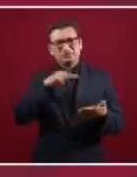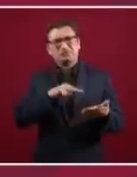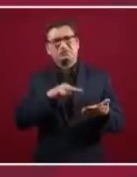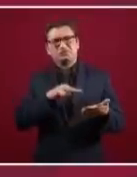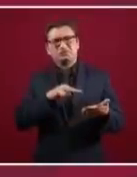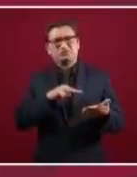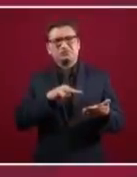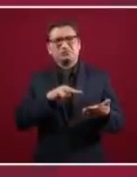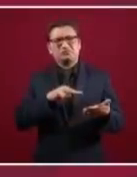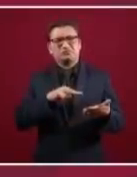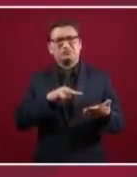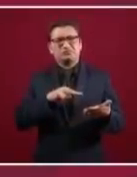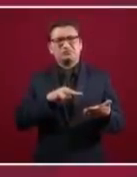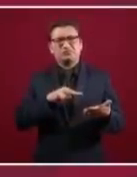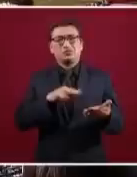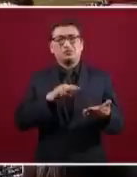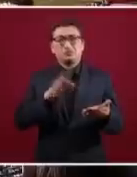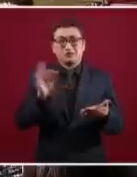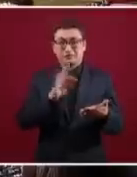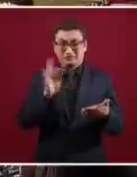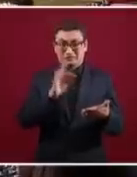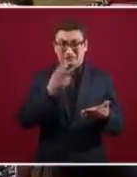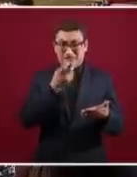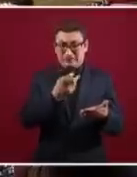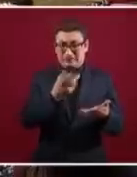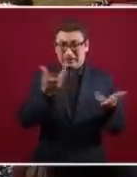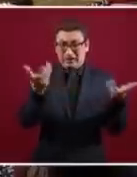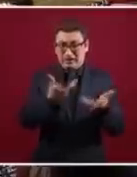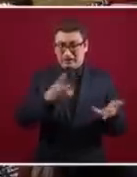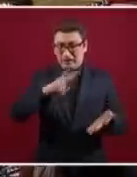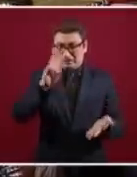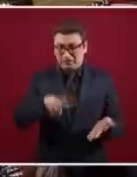que si se había hecho eso